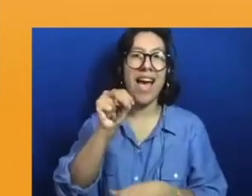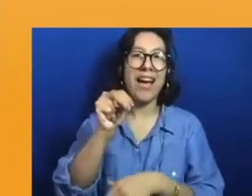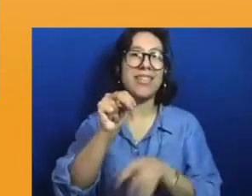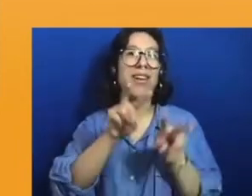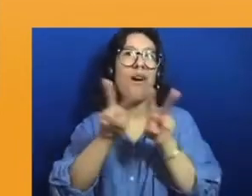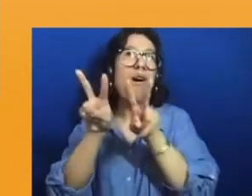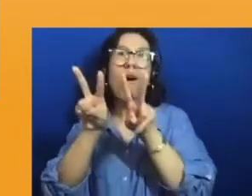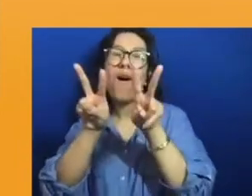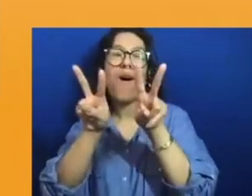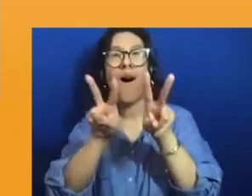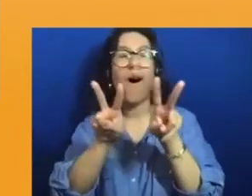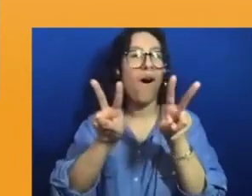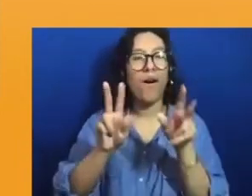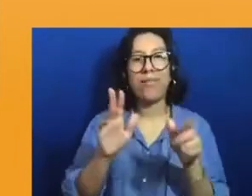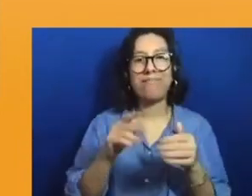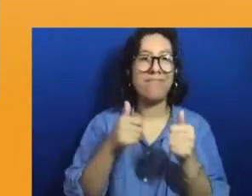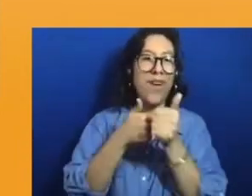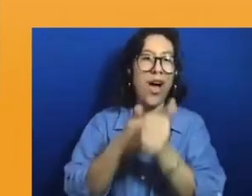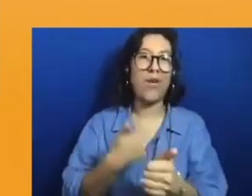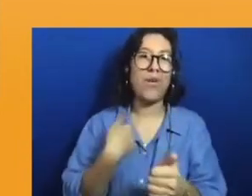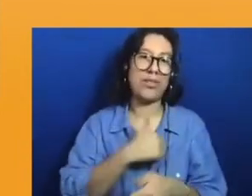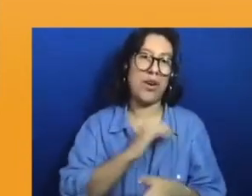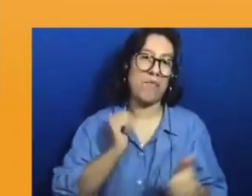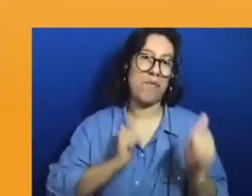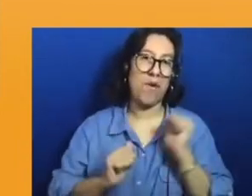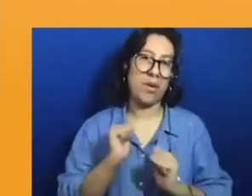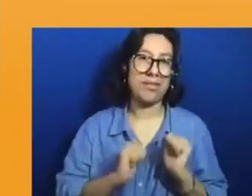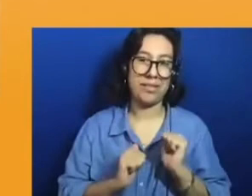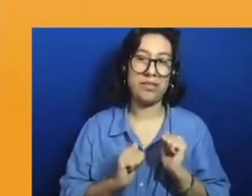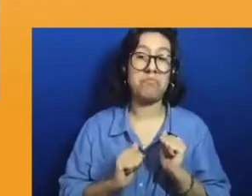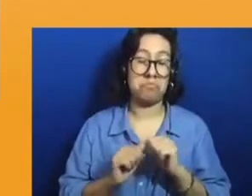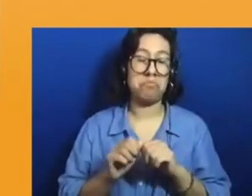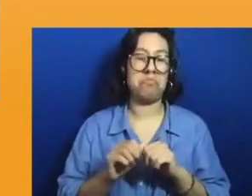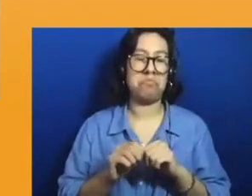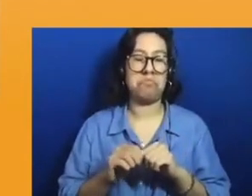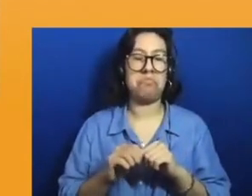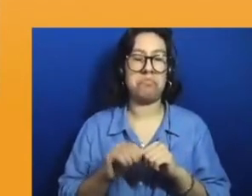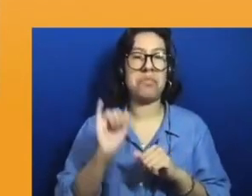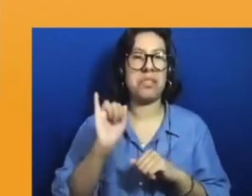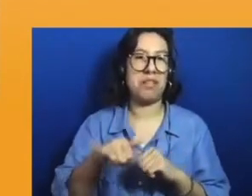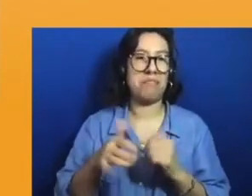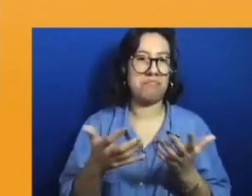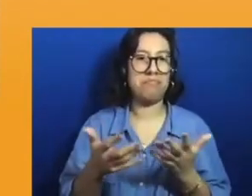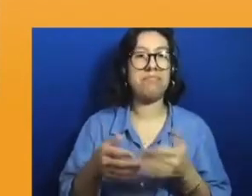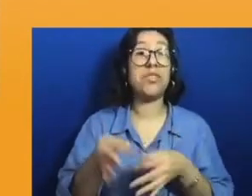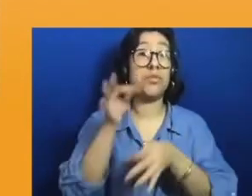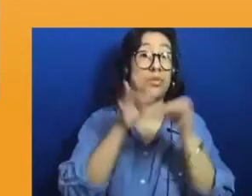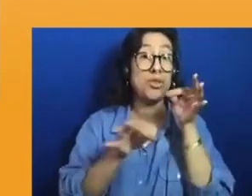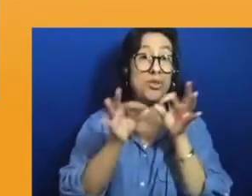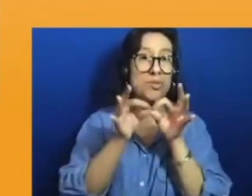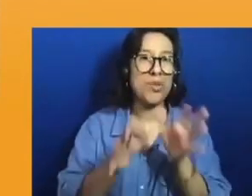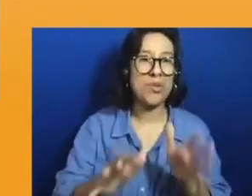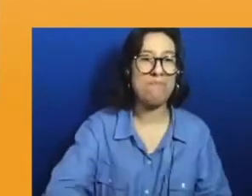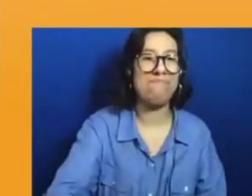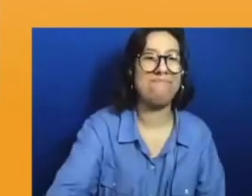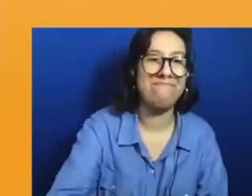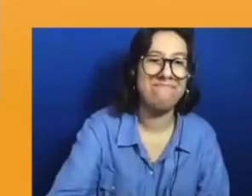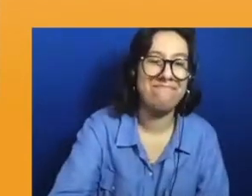siguiéndonos a través de todos los performances. Y ahora,